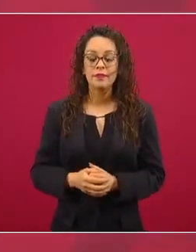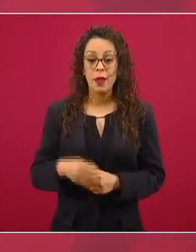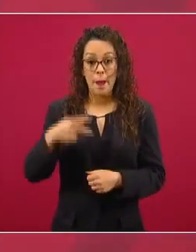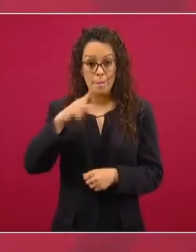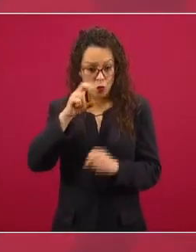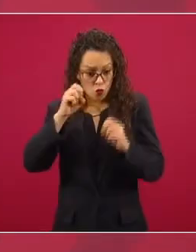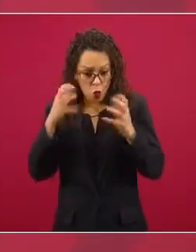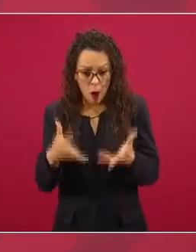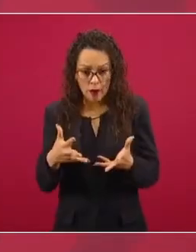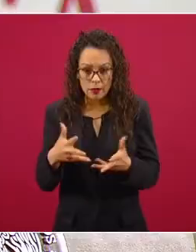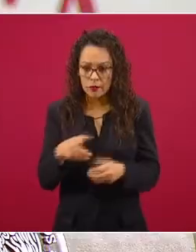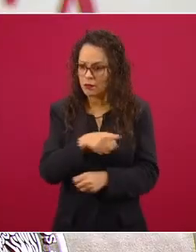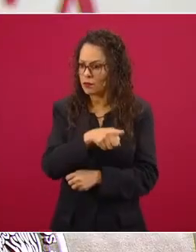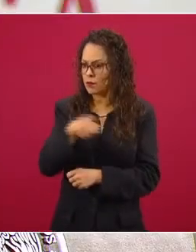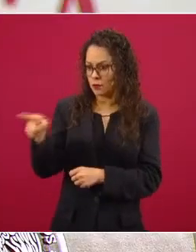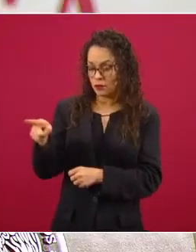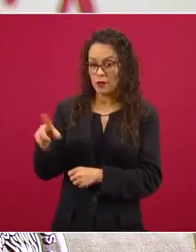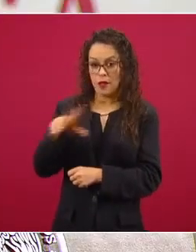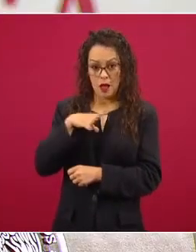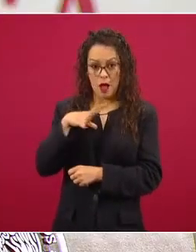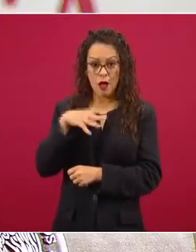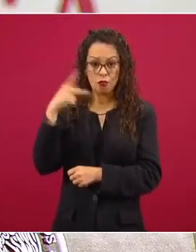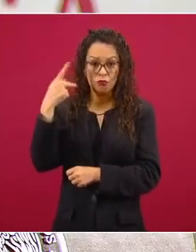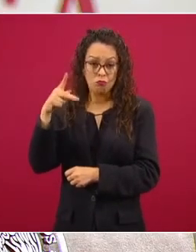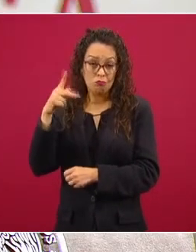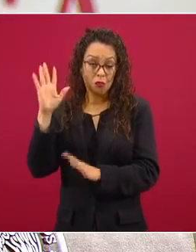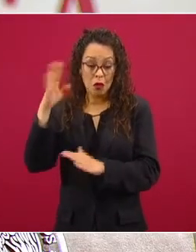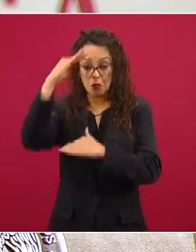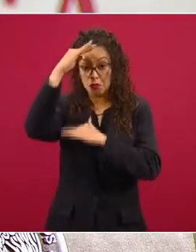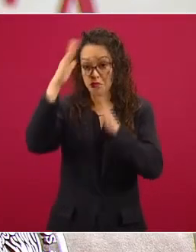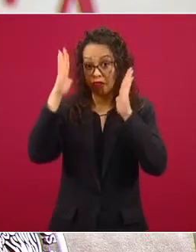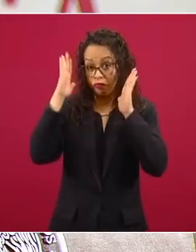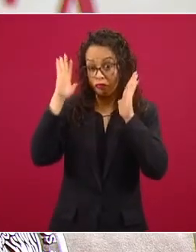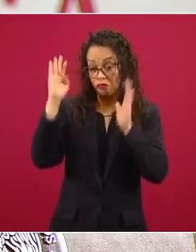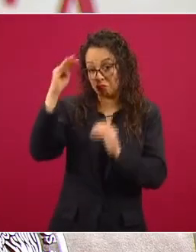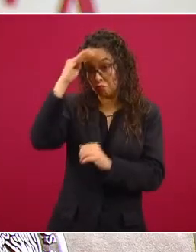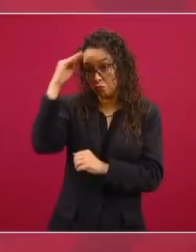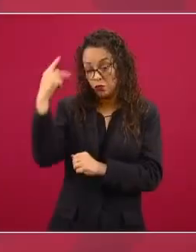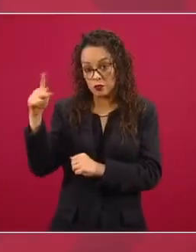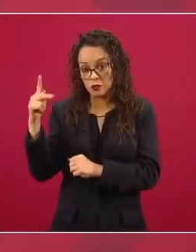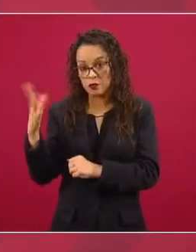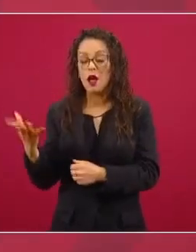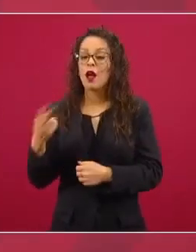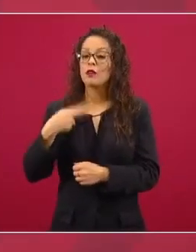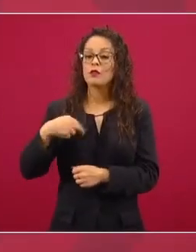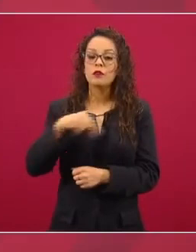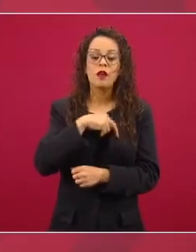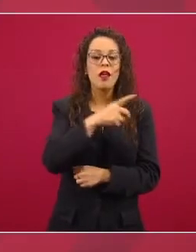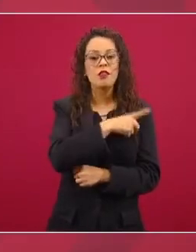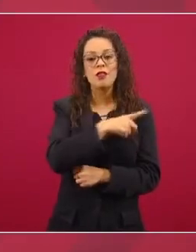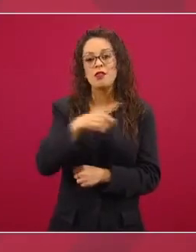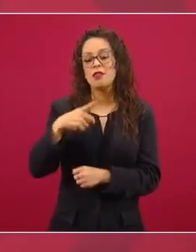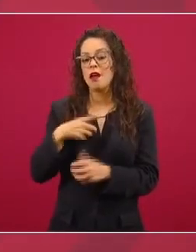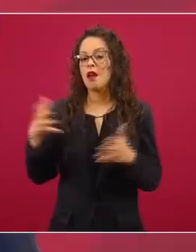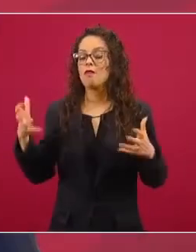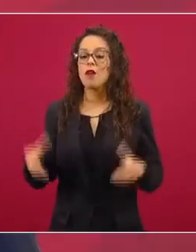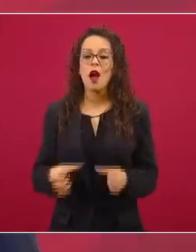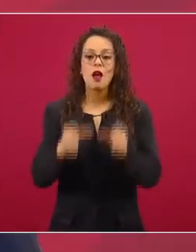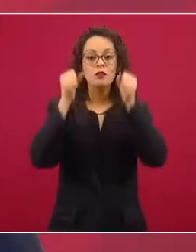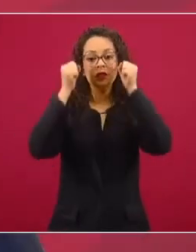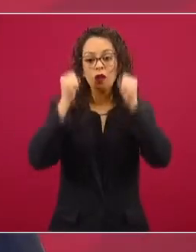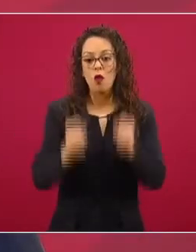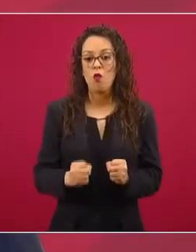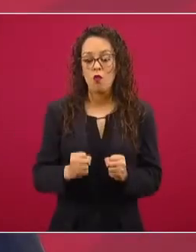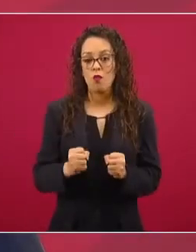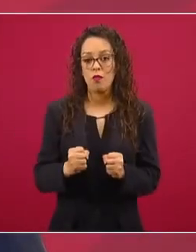conservadora y reaccionaria, pues tenemos nosotros que garantizar, y lo hacemos por